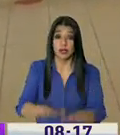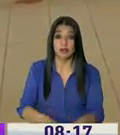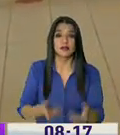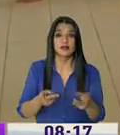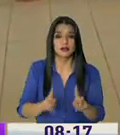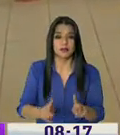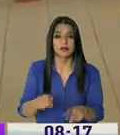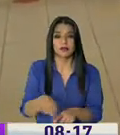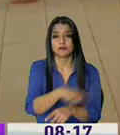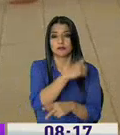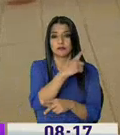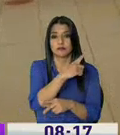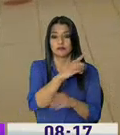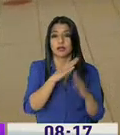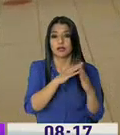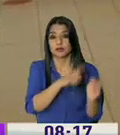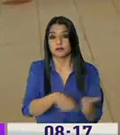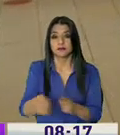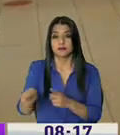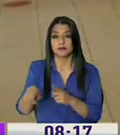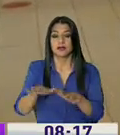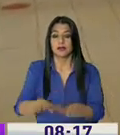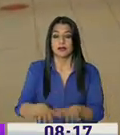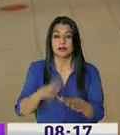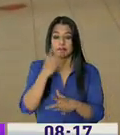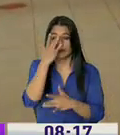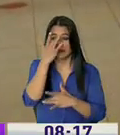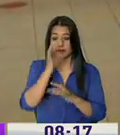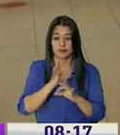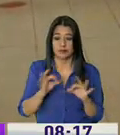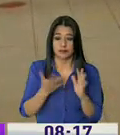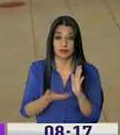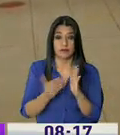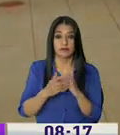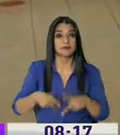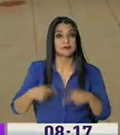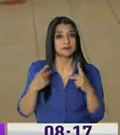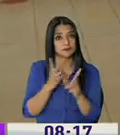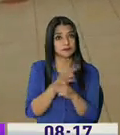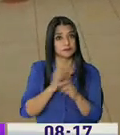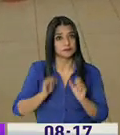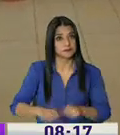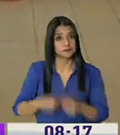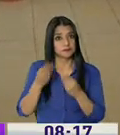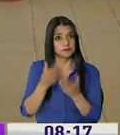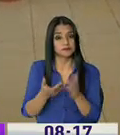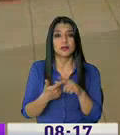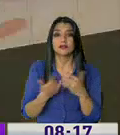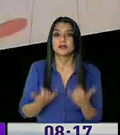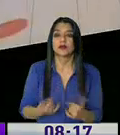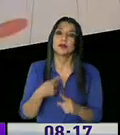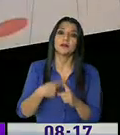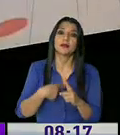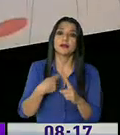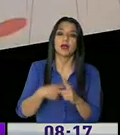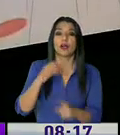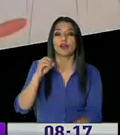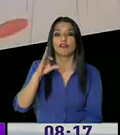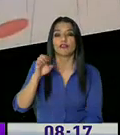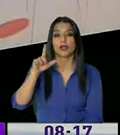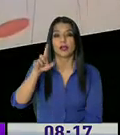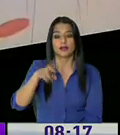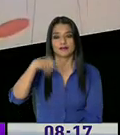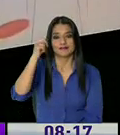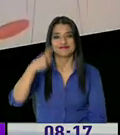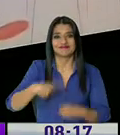en sus traslados también, para que nadie se enferme y podamos retomar nuestra vida productiva. Esa es la información desde aquí, desde el Mercado de la Ofelia, en el norte de la